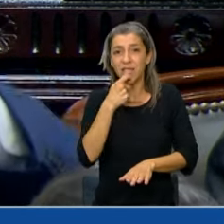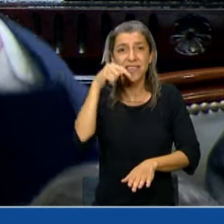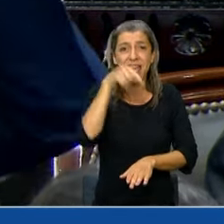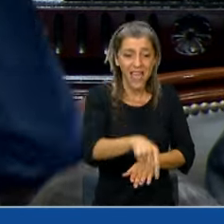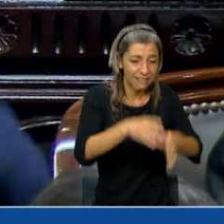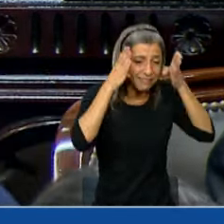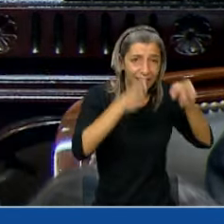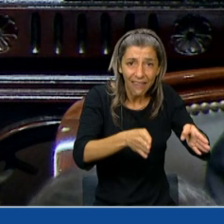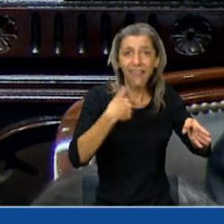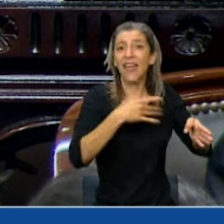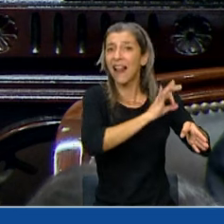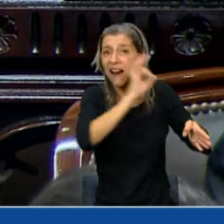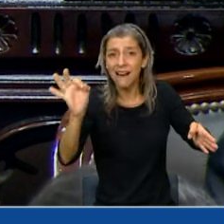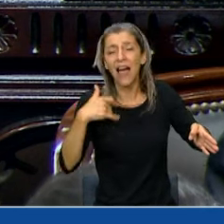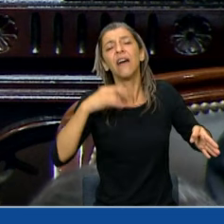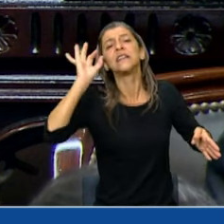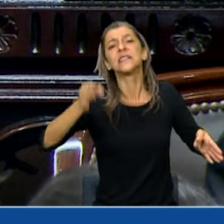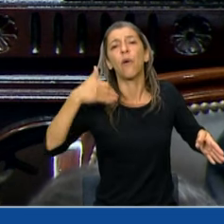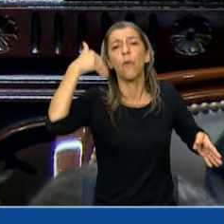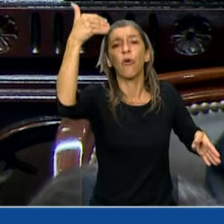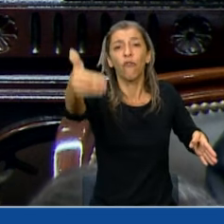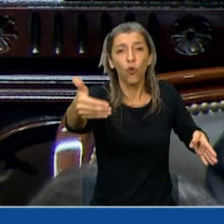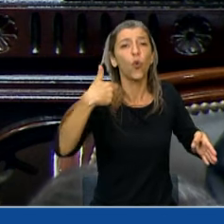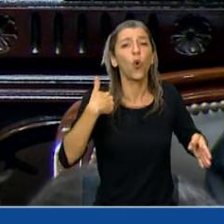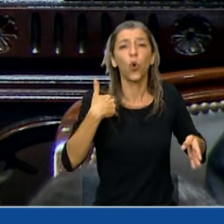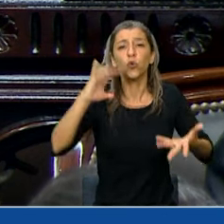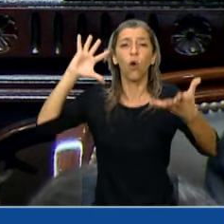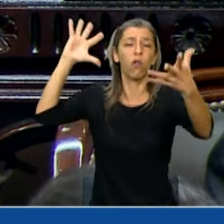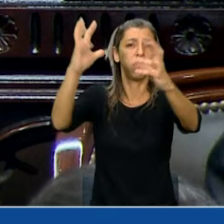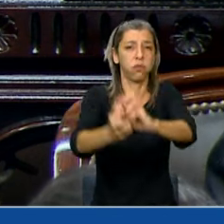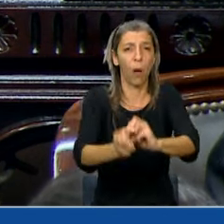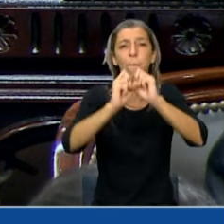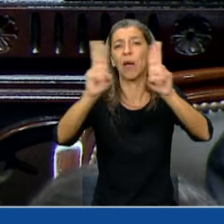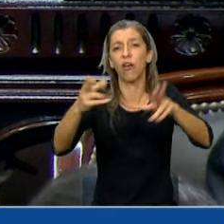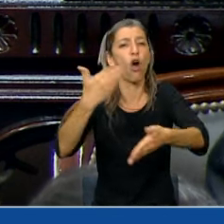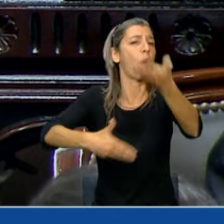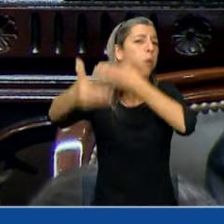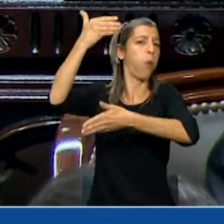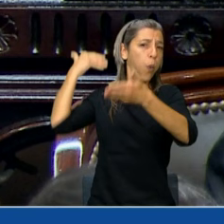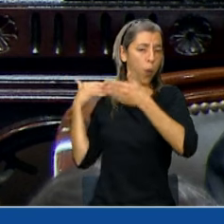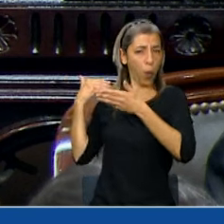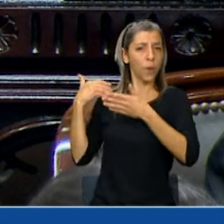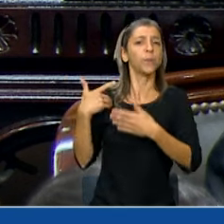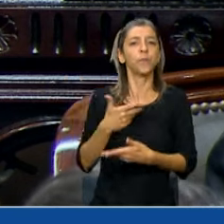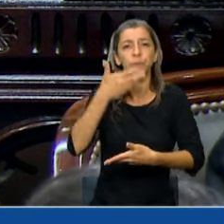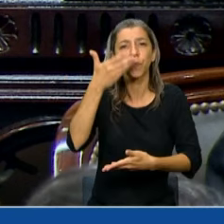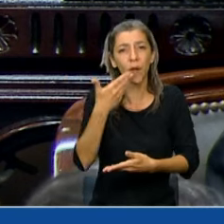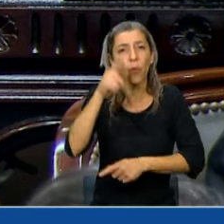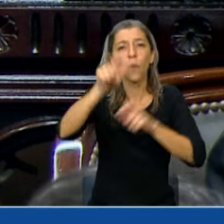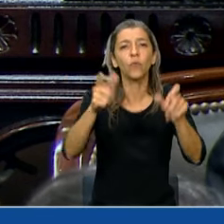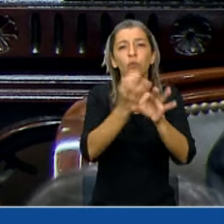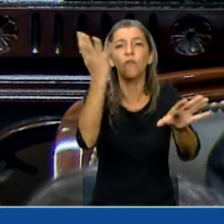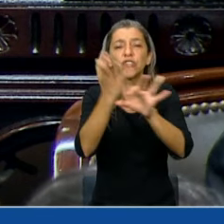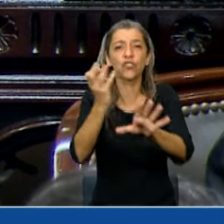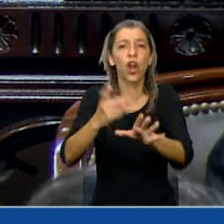desigualdad a más atraso y quiero también hablarles a muchos científicos que están en el exterior